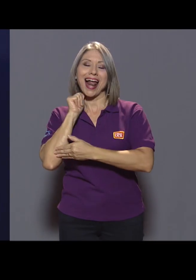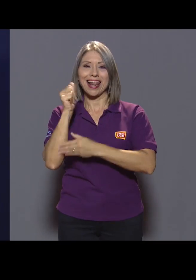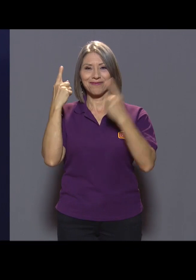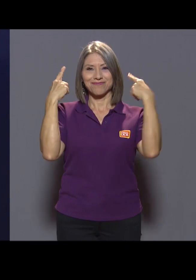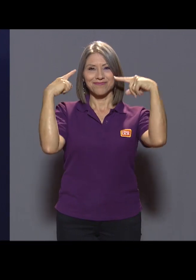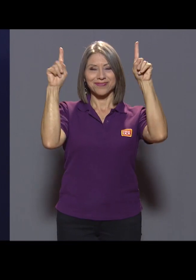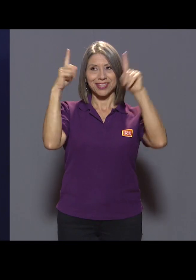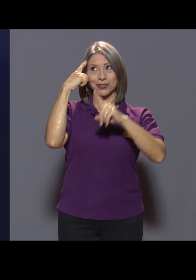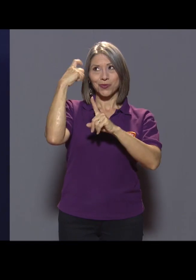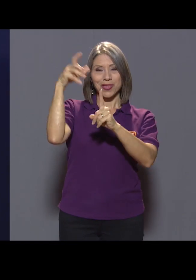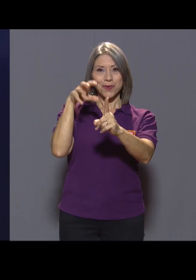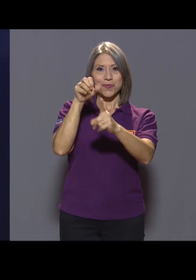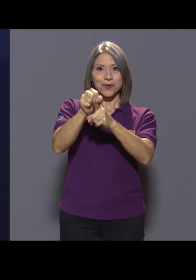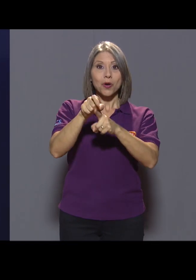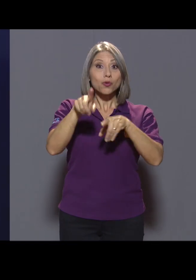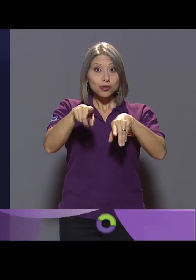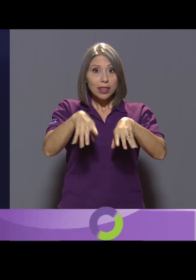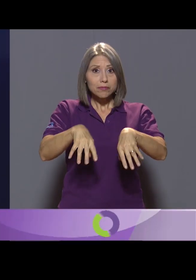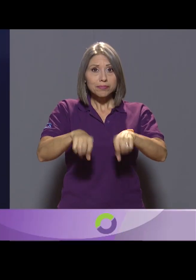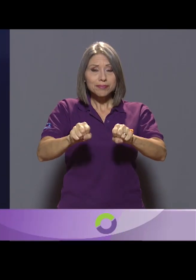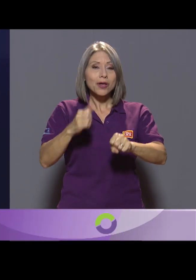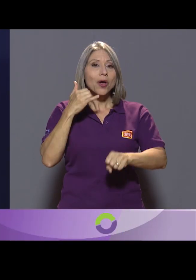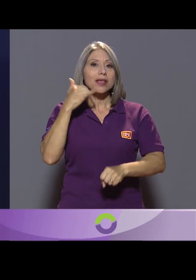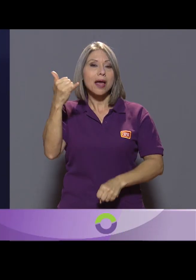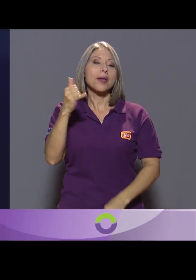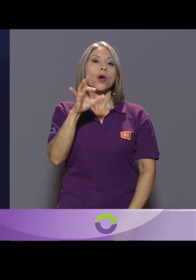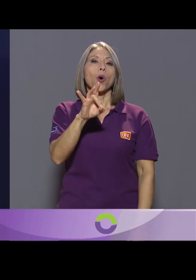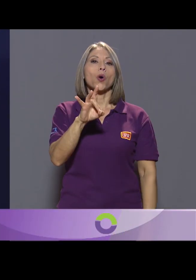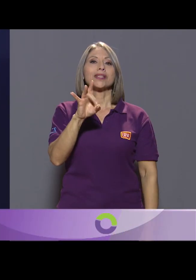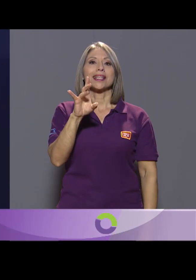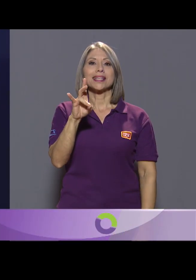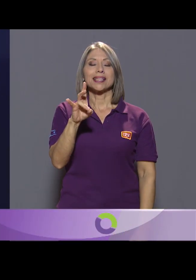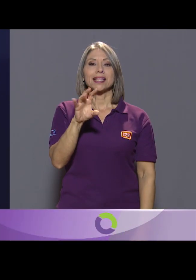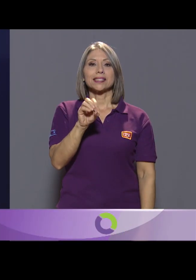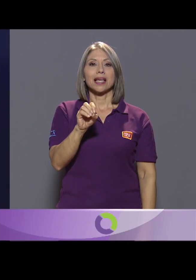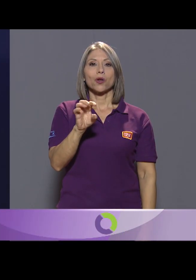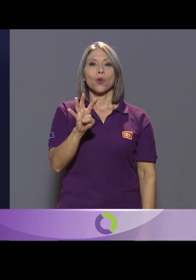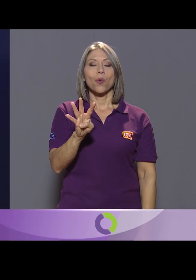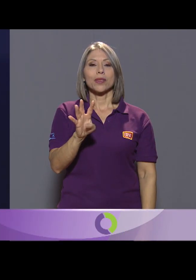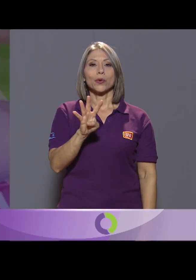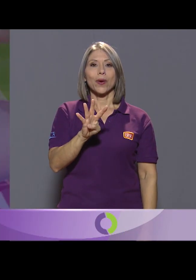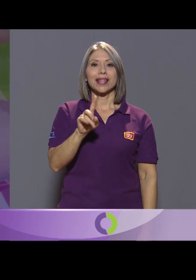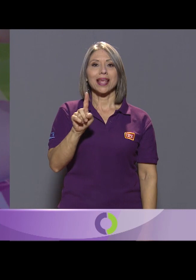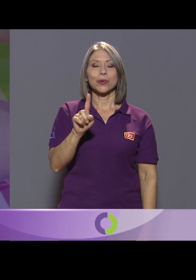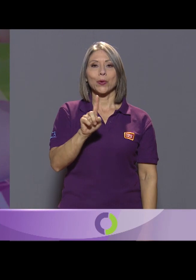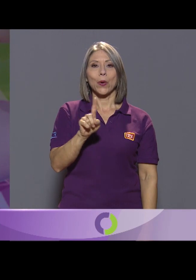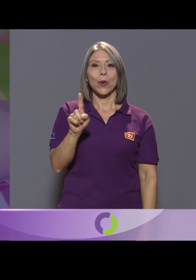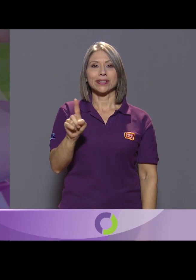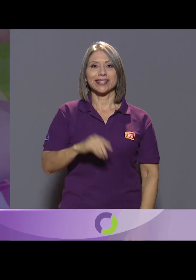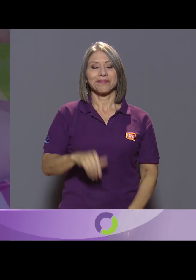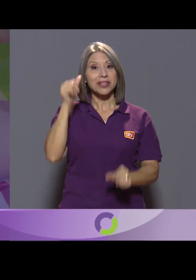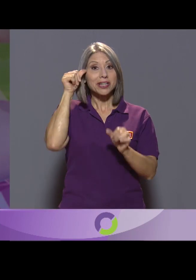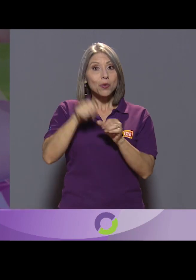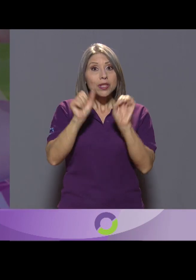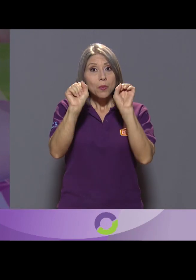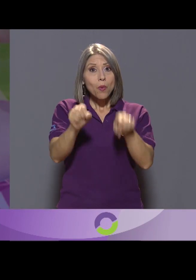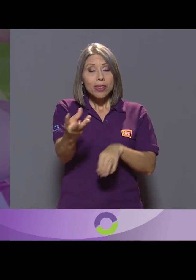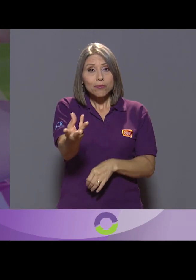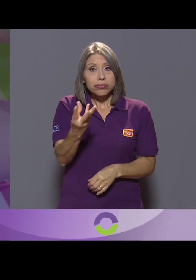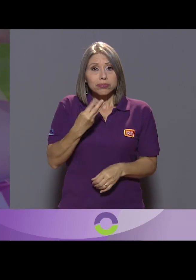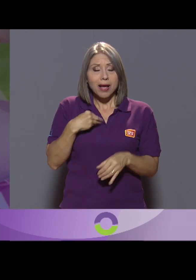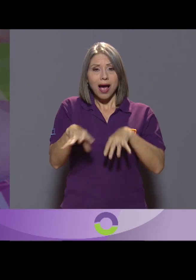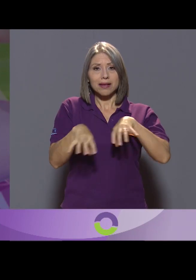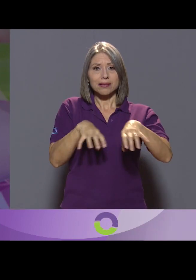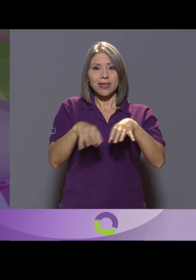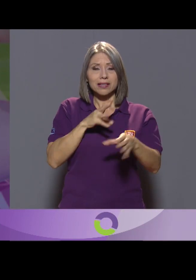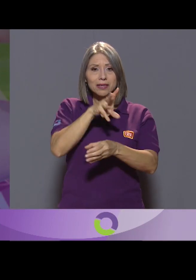Para reservar su campo, puede llamar al 87 04 41 11. Y recuerde que puede contarnos sobre sus